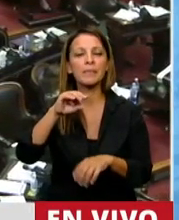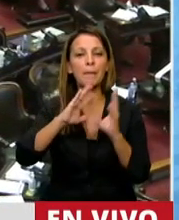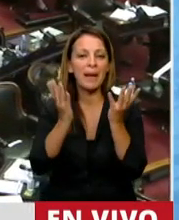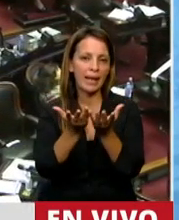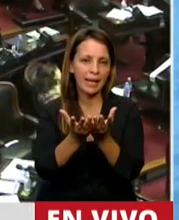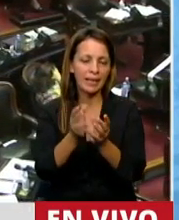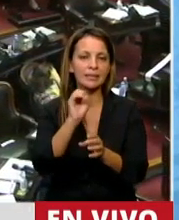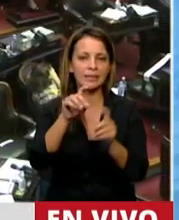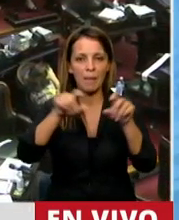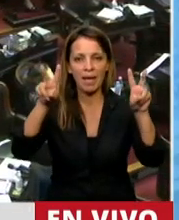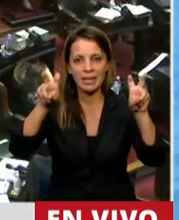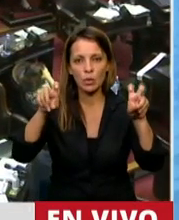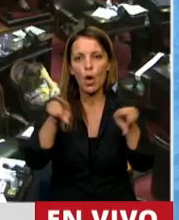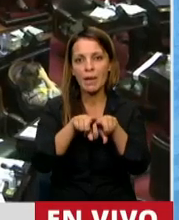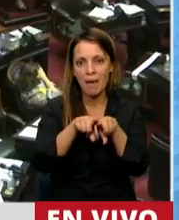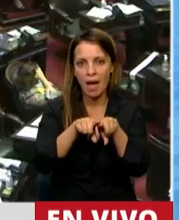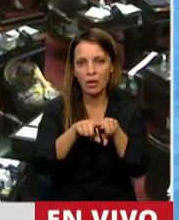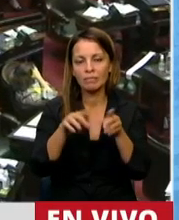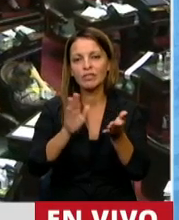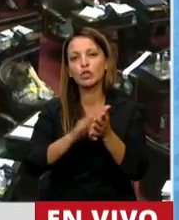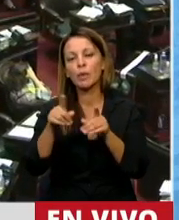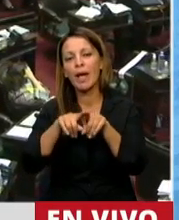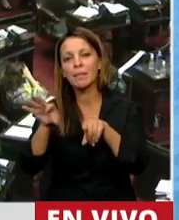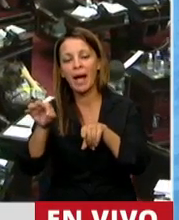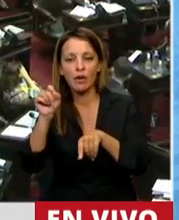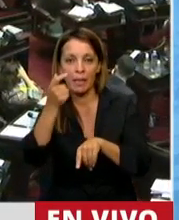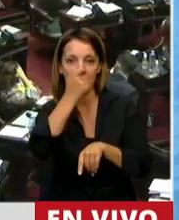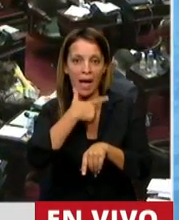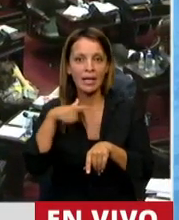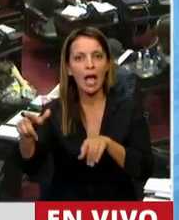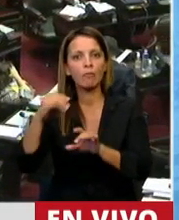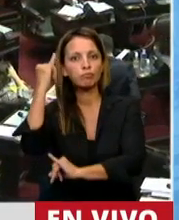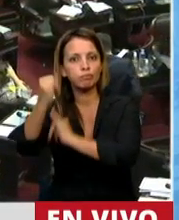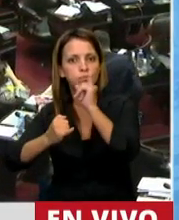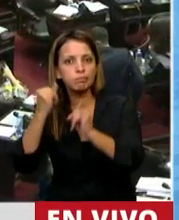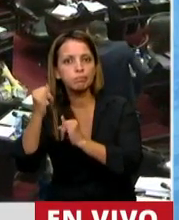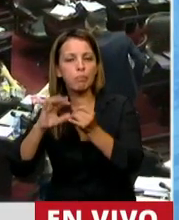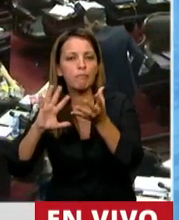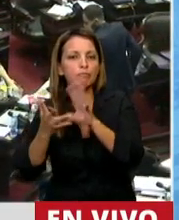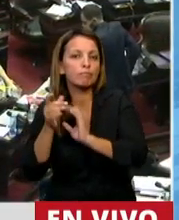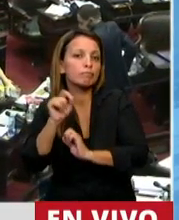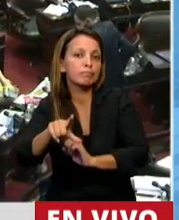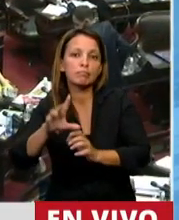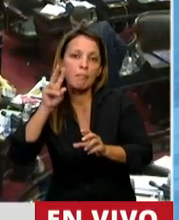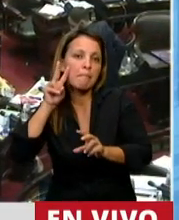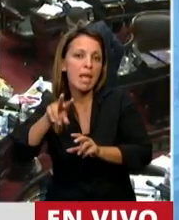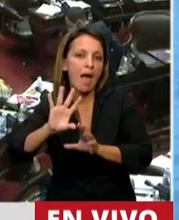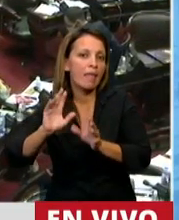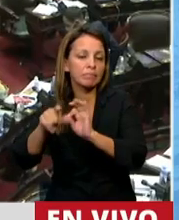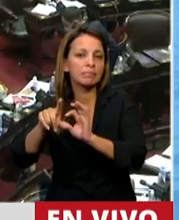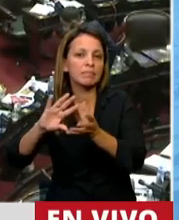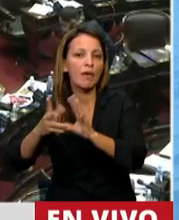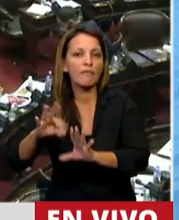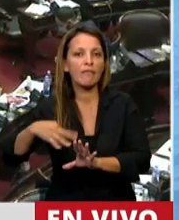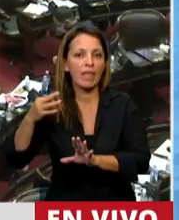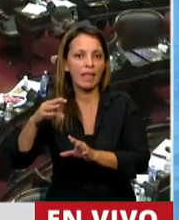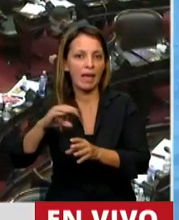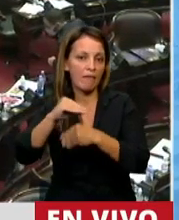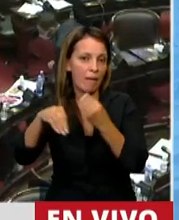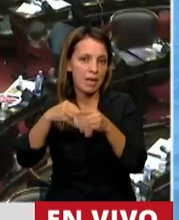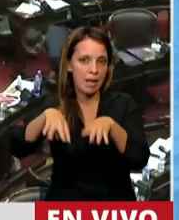en donde uno de los hermanos del expresidente Mauricio Macri cuenta su versión de la historia familiar, esta jueza